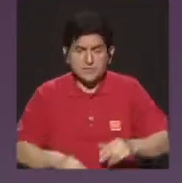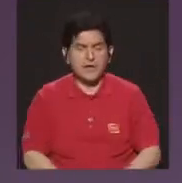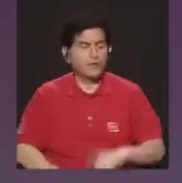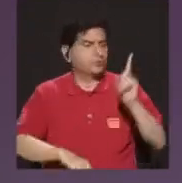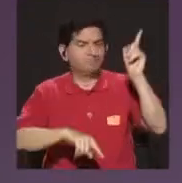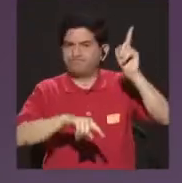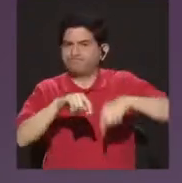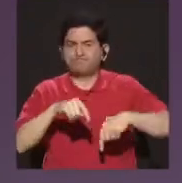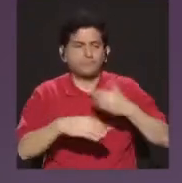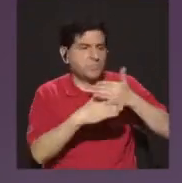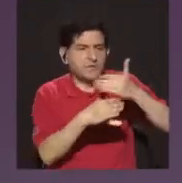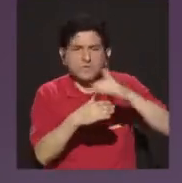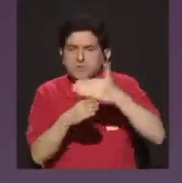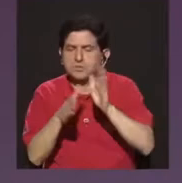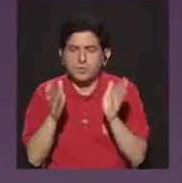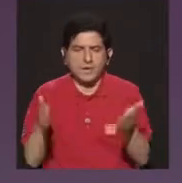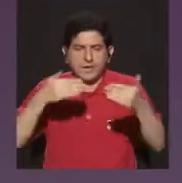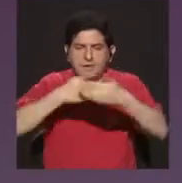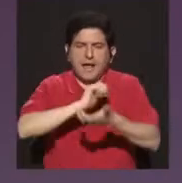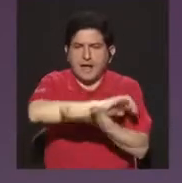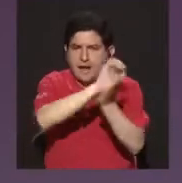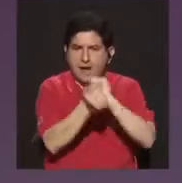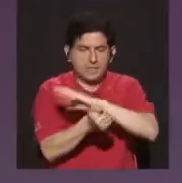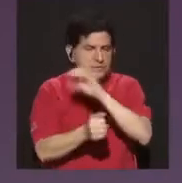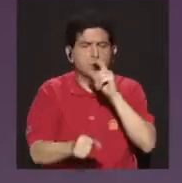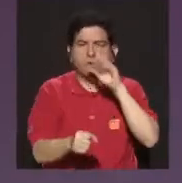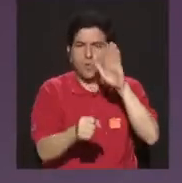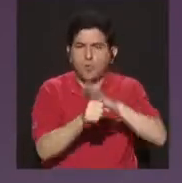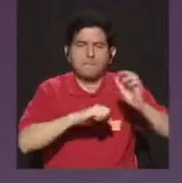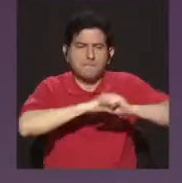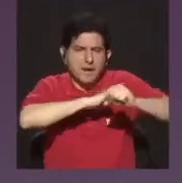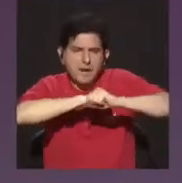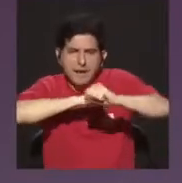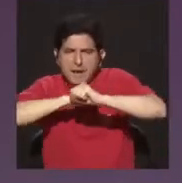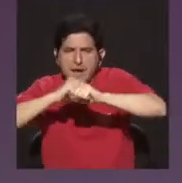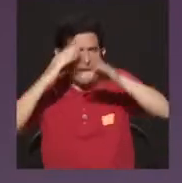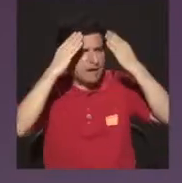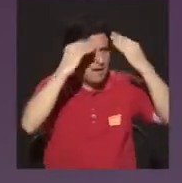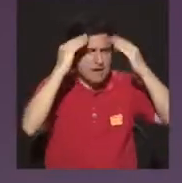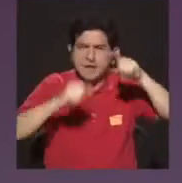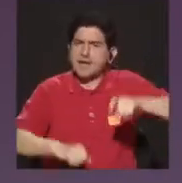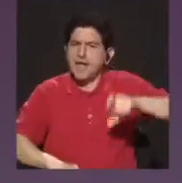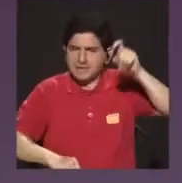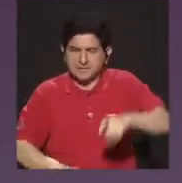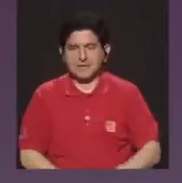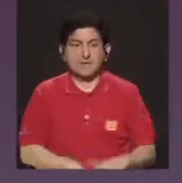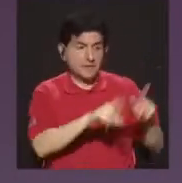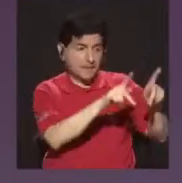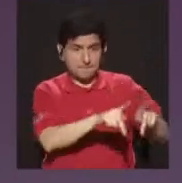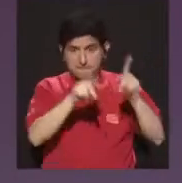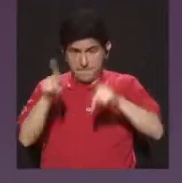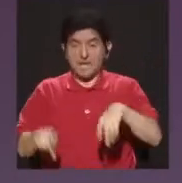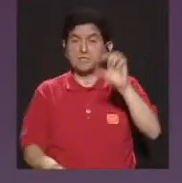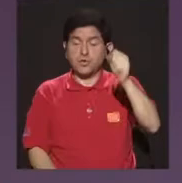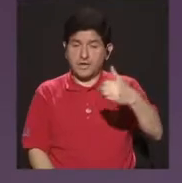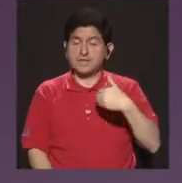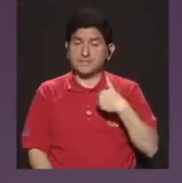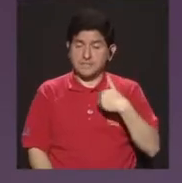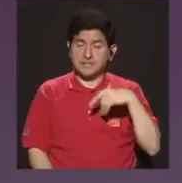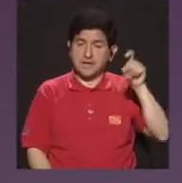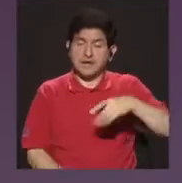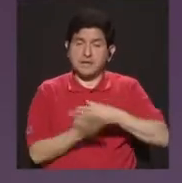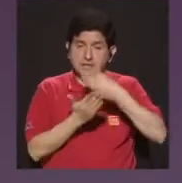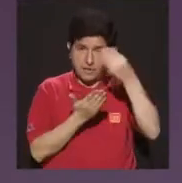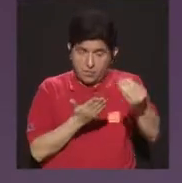ha logrado repartir las cajas convertidoras ni llevar a cabo las campañas de información que se requieren para que las personas que sí van a tener que comprar la